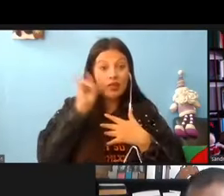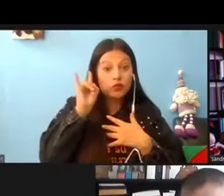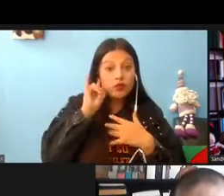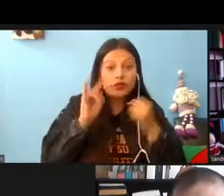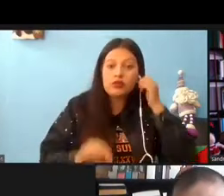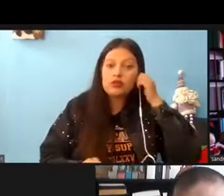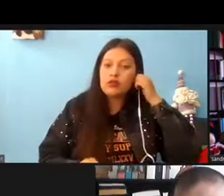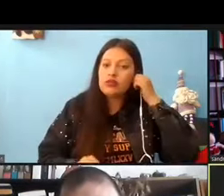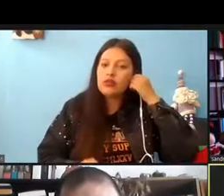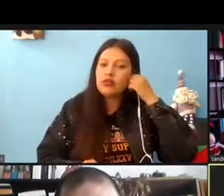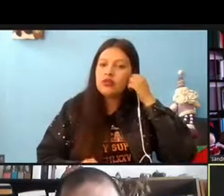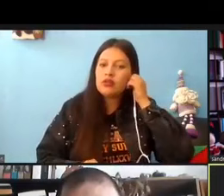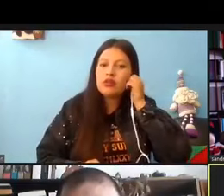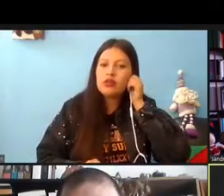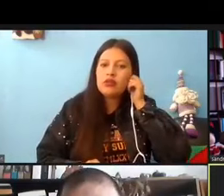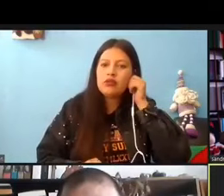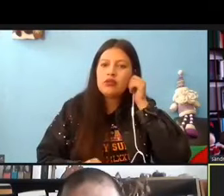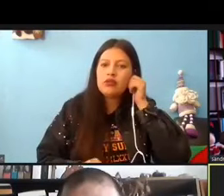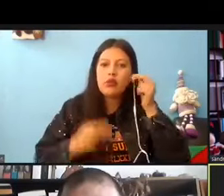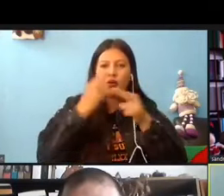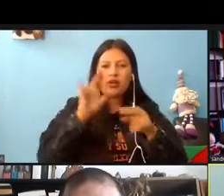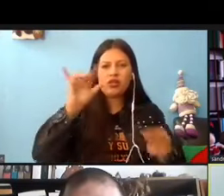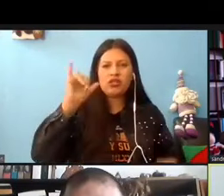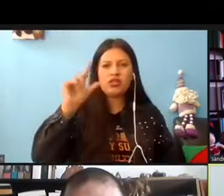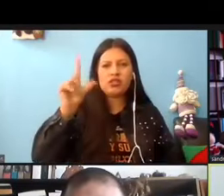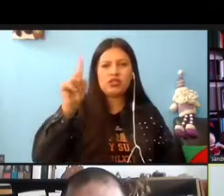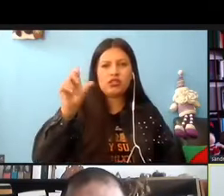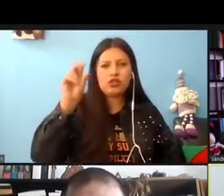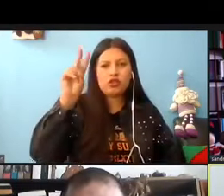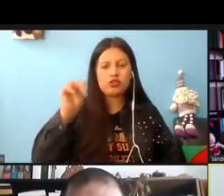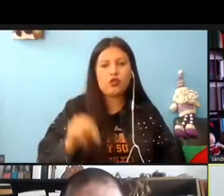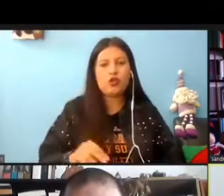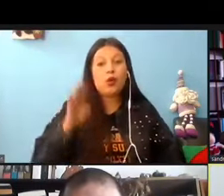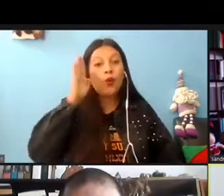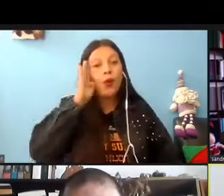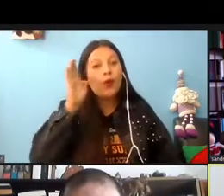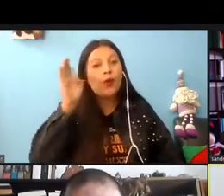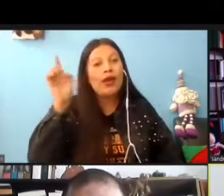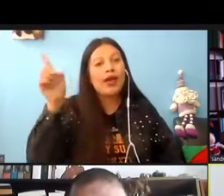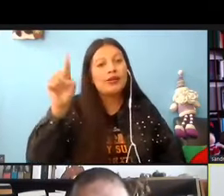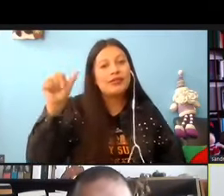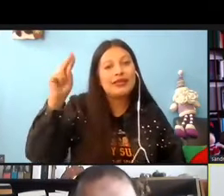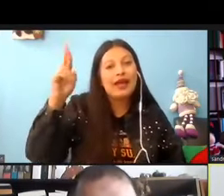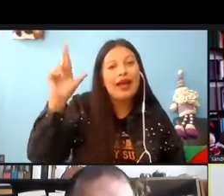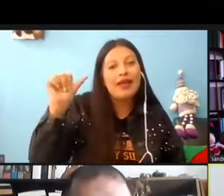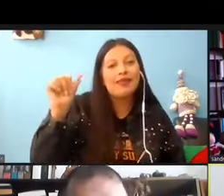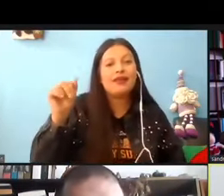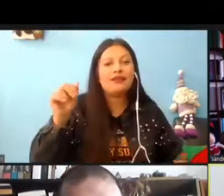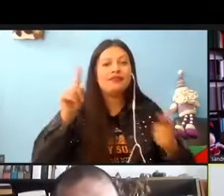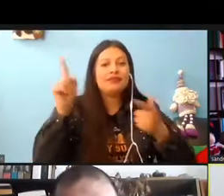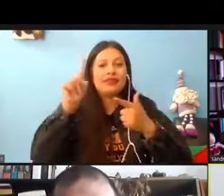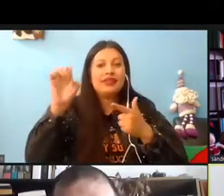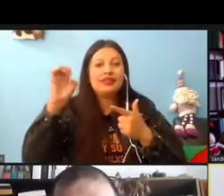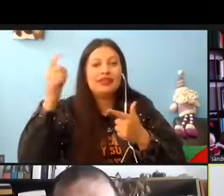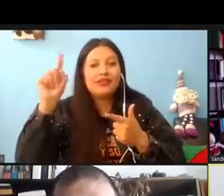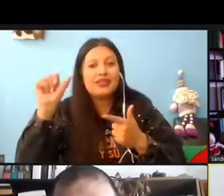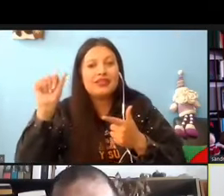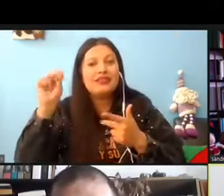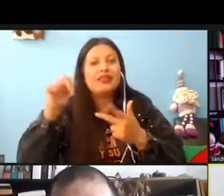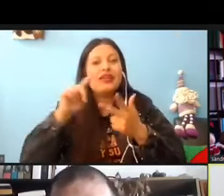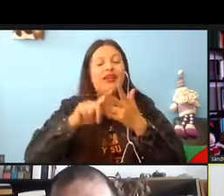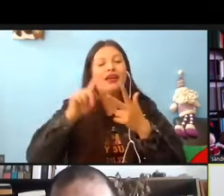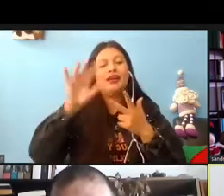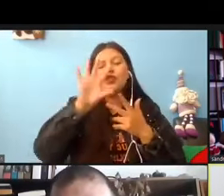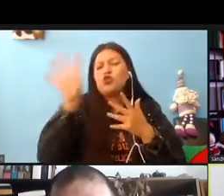¿Cómo estás? Sí. Hola, Sandra, Sebastián, Fabio, Fernanda, María